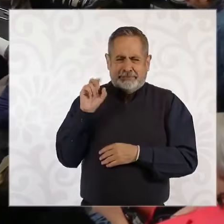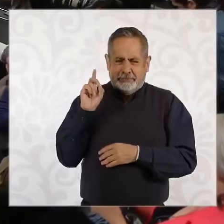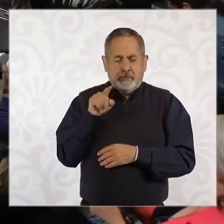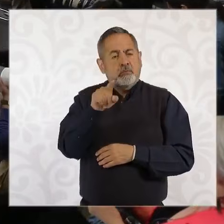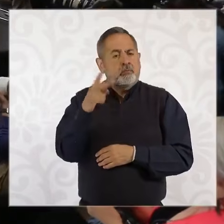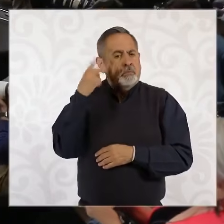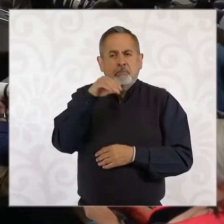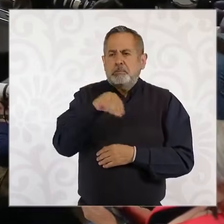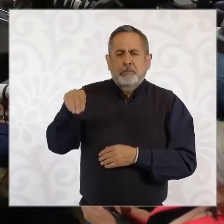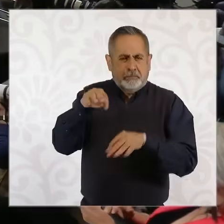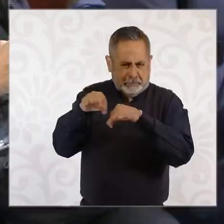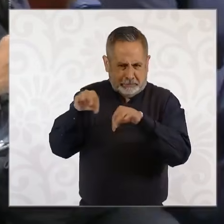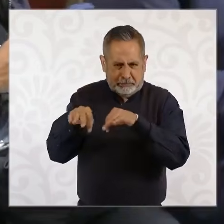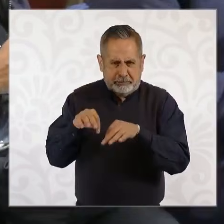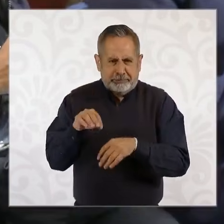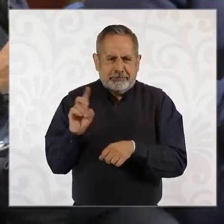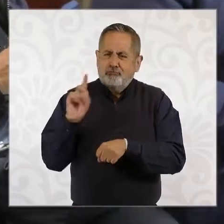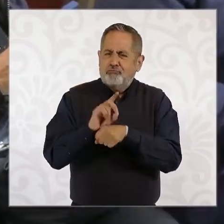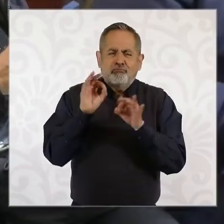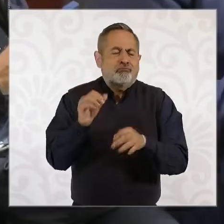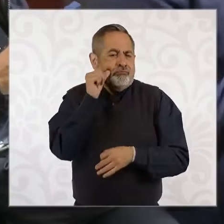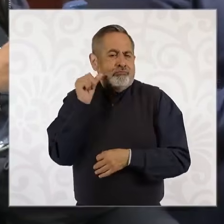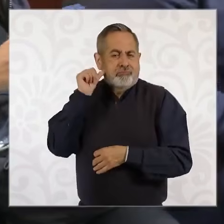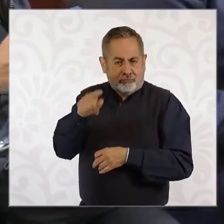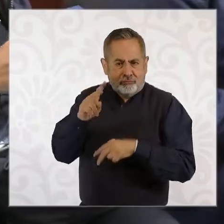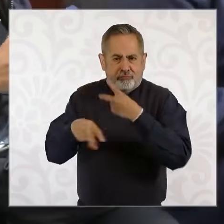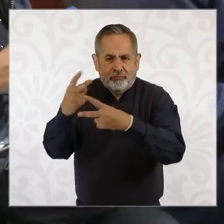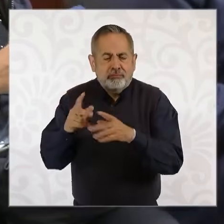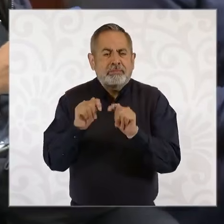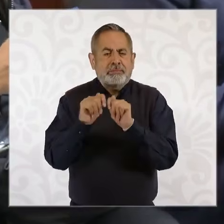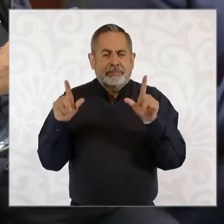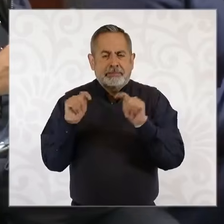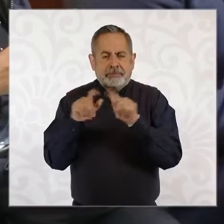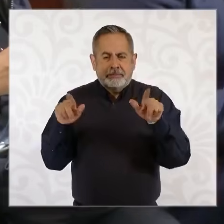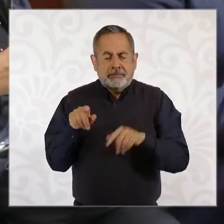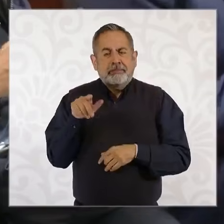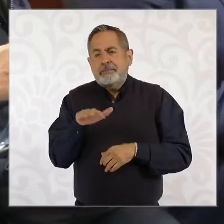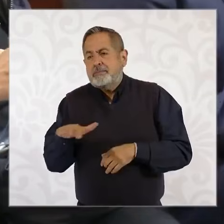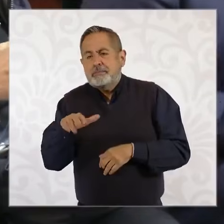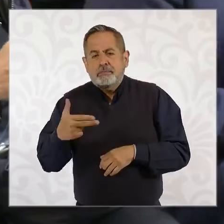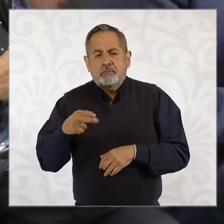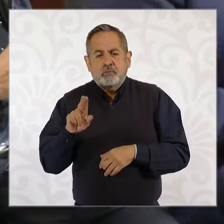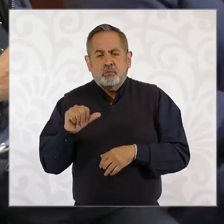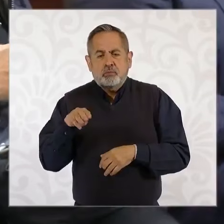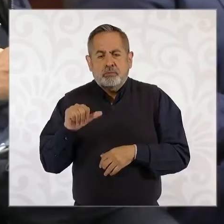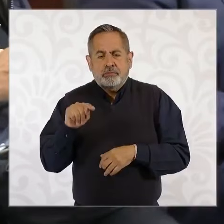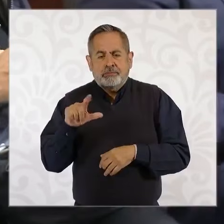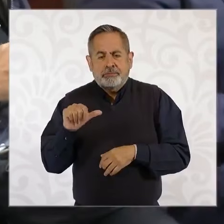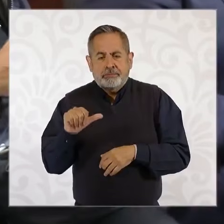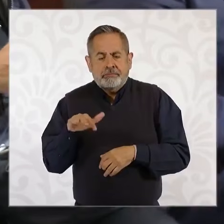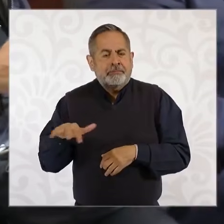de trabajo, específicamente el día de ayer, pues visitó el estado de Tlaxcala, donde desde Huamantla pues inauguró